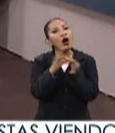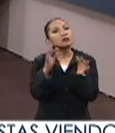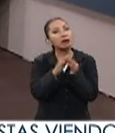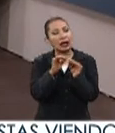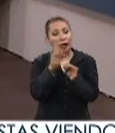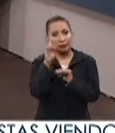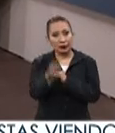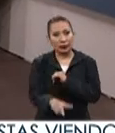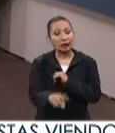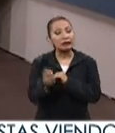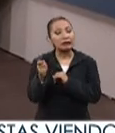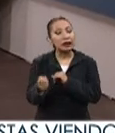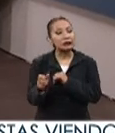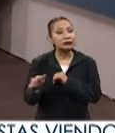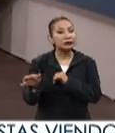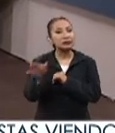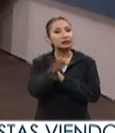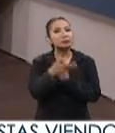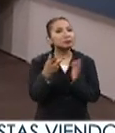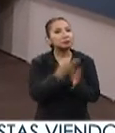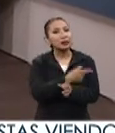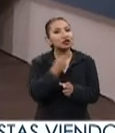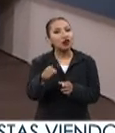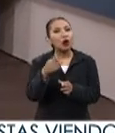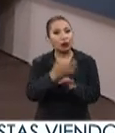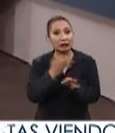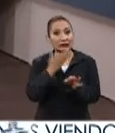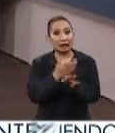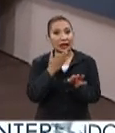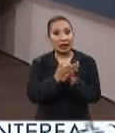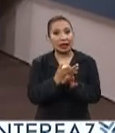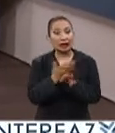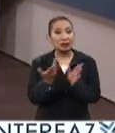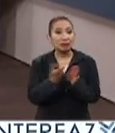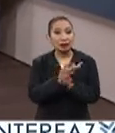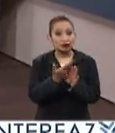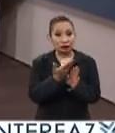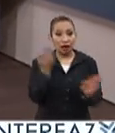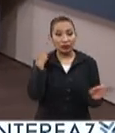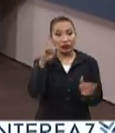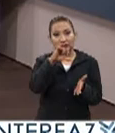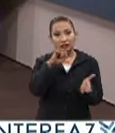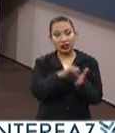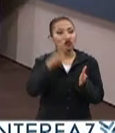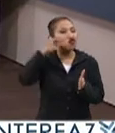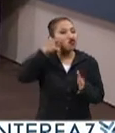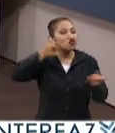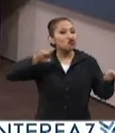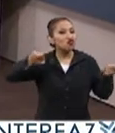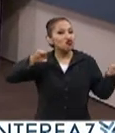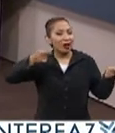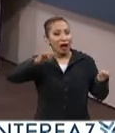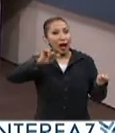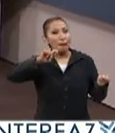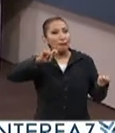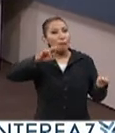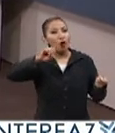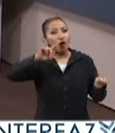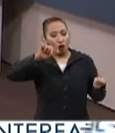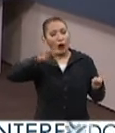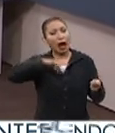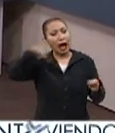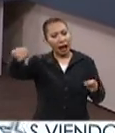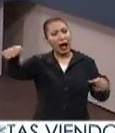explica perfectamente lo que sucede en estos momentos y lo que sucedió con el Centro de Control de Misión del Apolo, que lo tienen